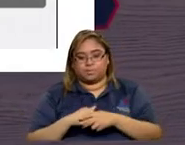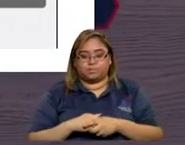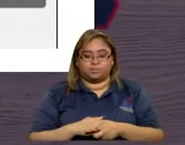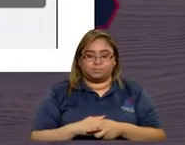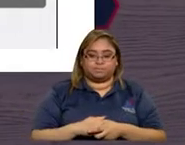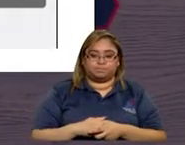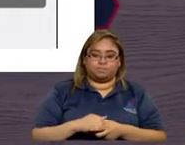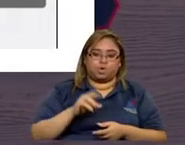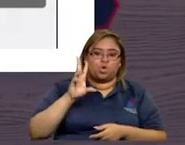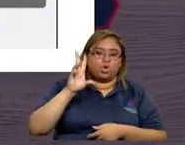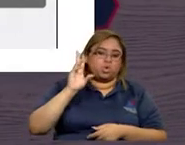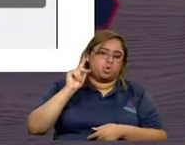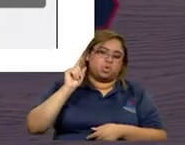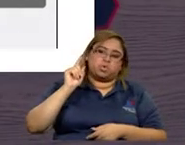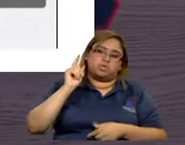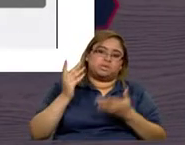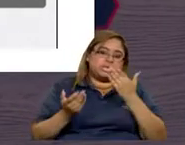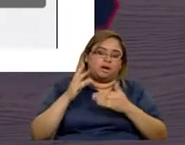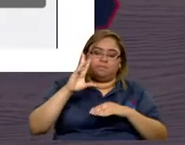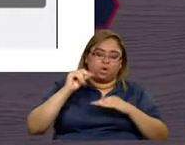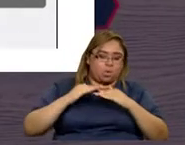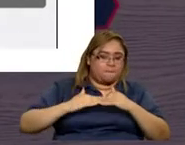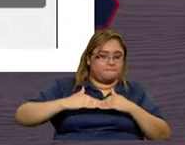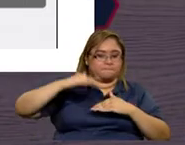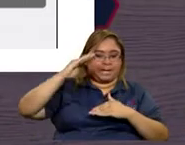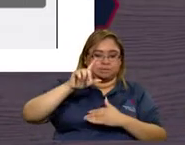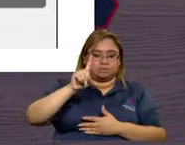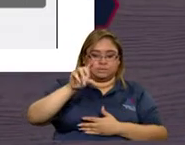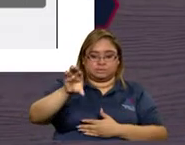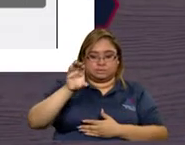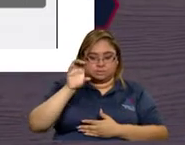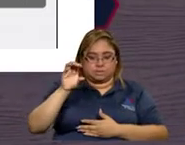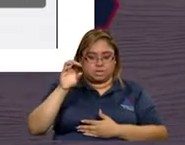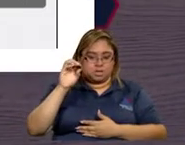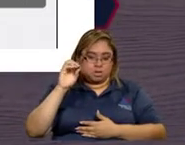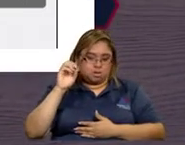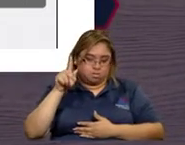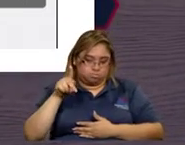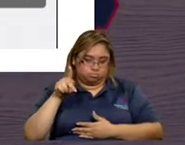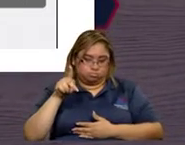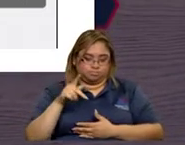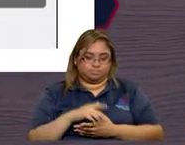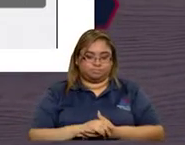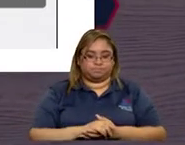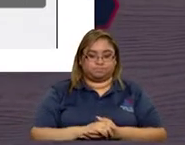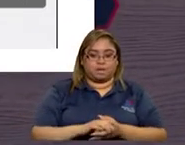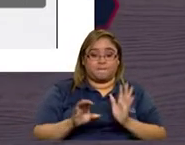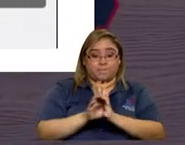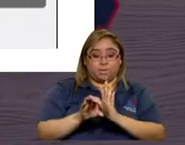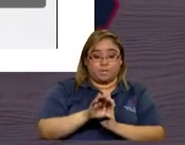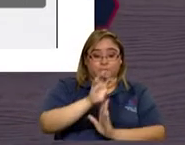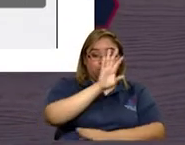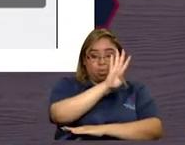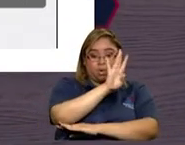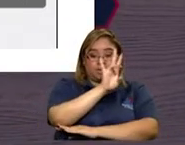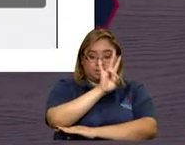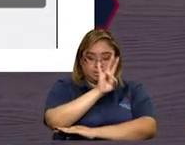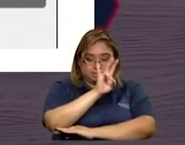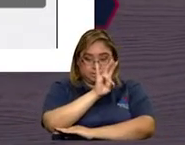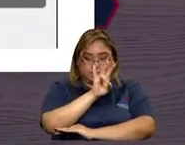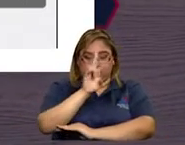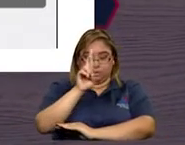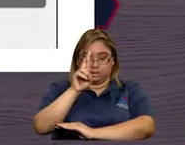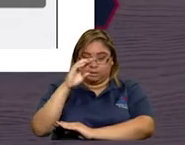no deben exceder los 100 ohmios. ¿Ok? Bien, aquí tenemos 47, que son los primeros 2